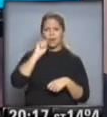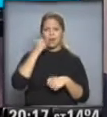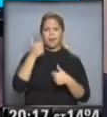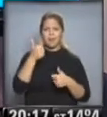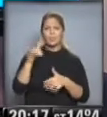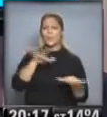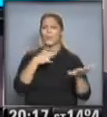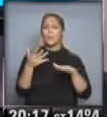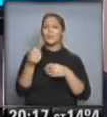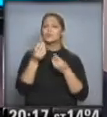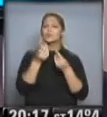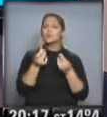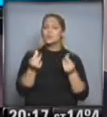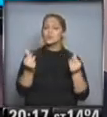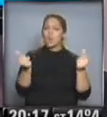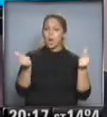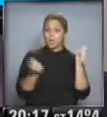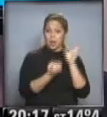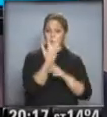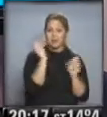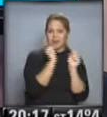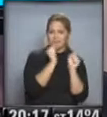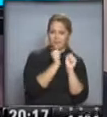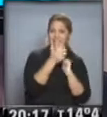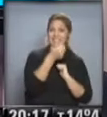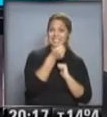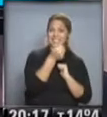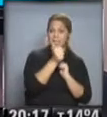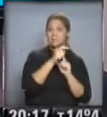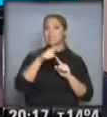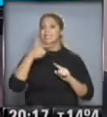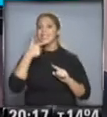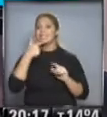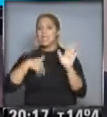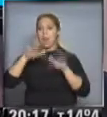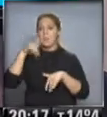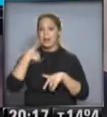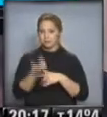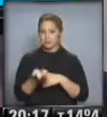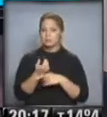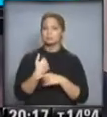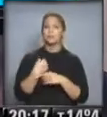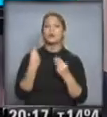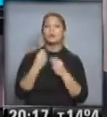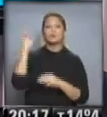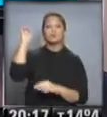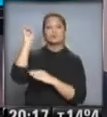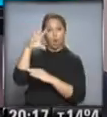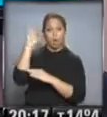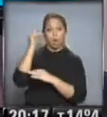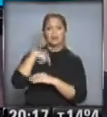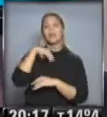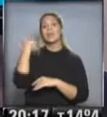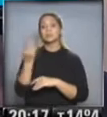con vientos leves del sector oeste. Todavía fría la mañana del sábado. 6 la mínima, 17 grados la temperatura máxima con mucho más sol que nubes. Cielo